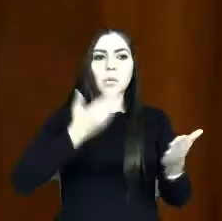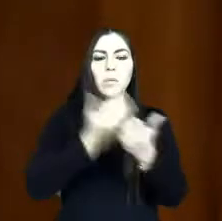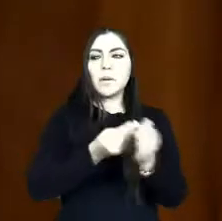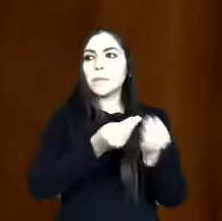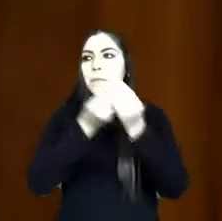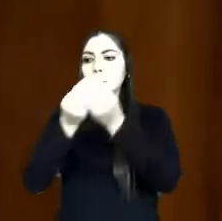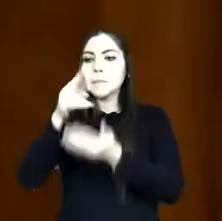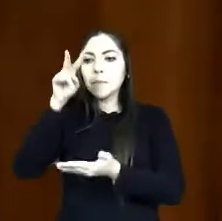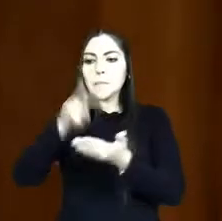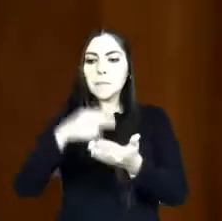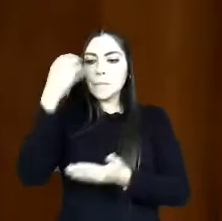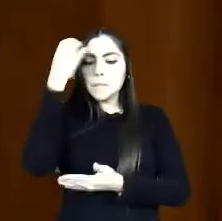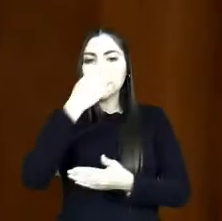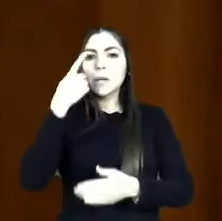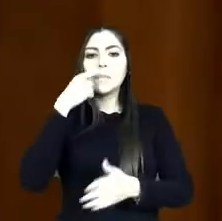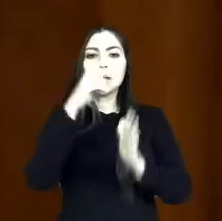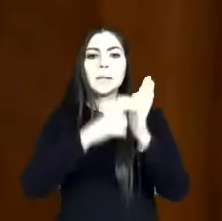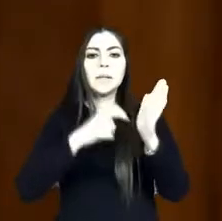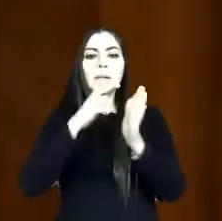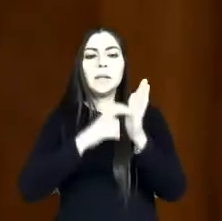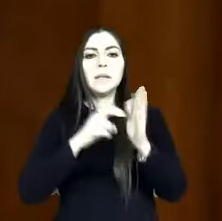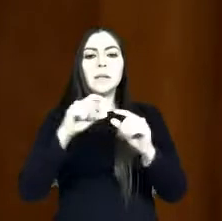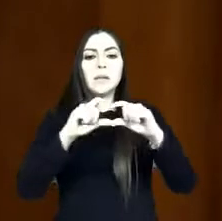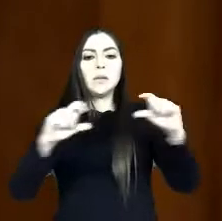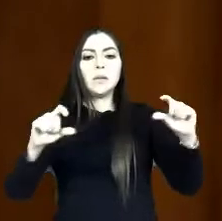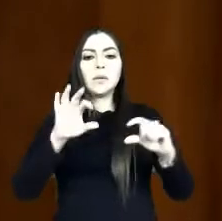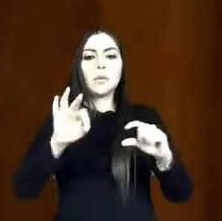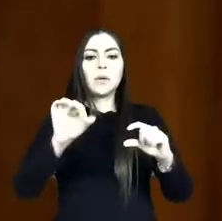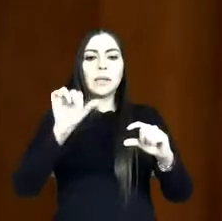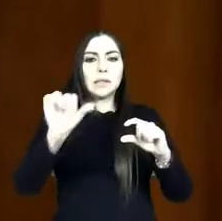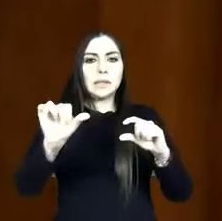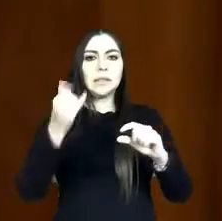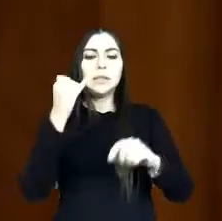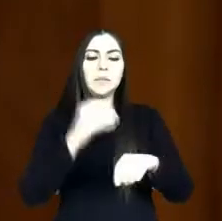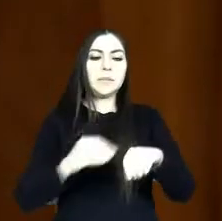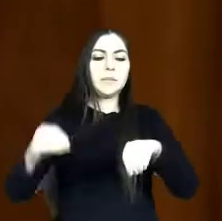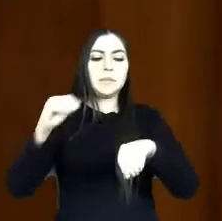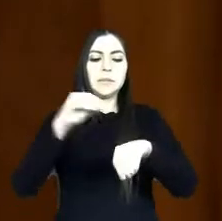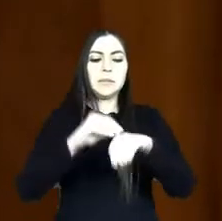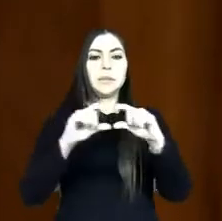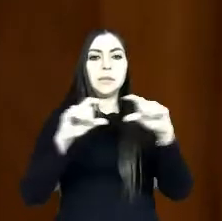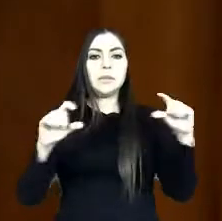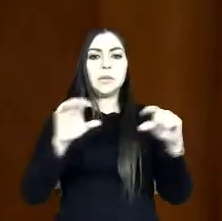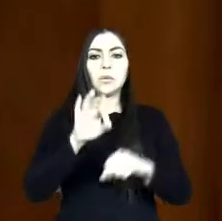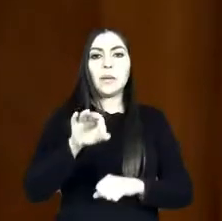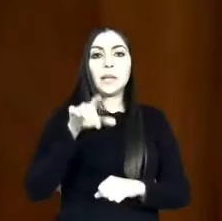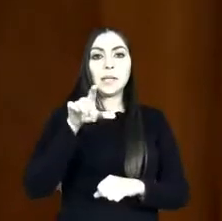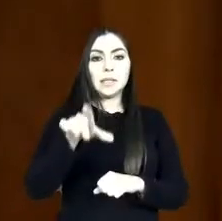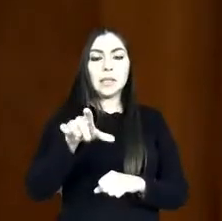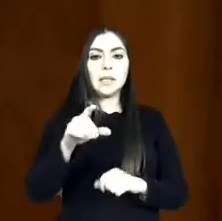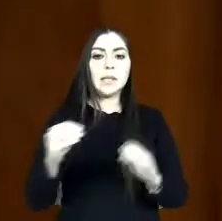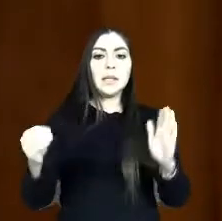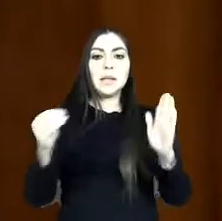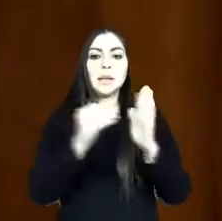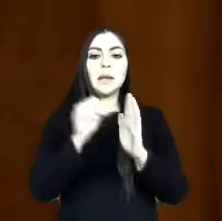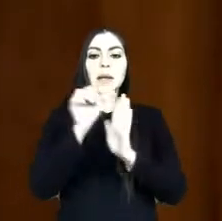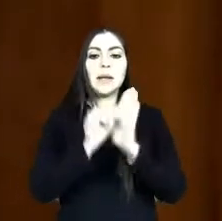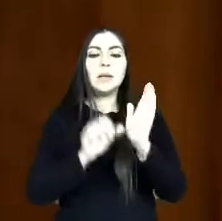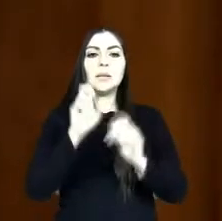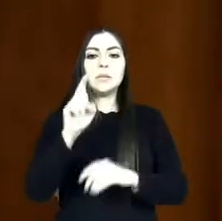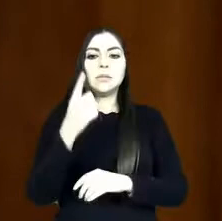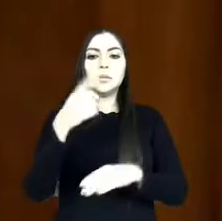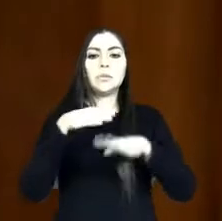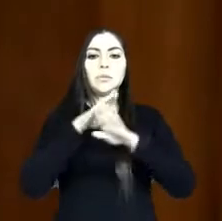decreto por la que se reforma la fracción 46 y se adiciona la fracción 47 al artículo 31 de la